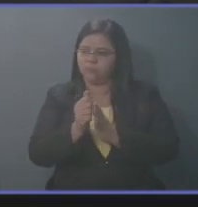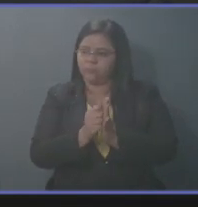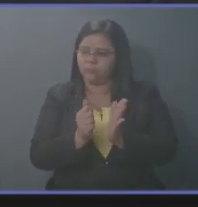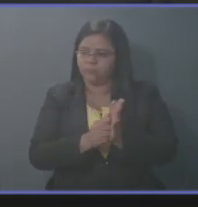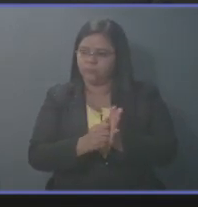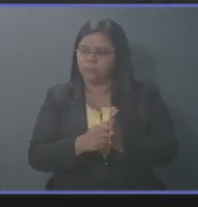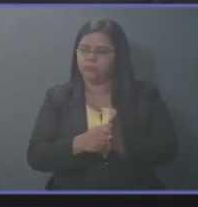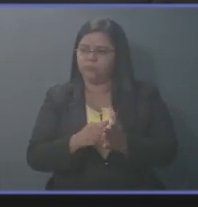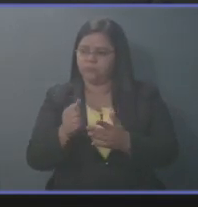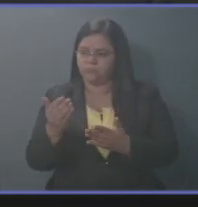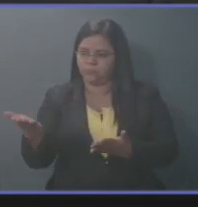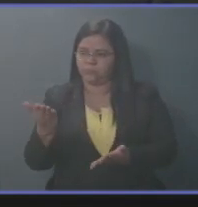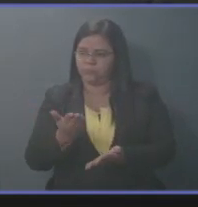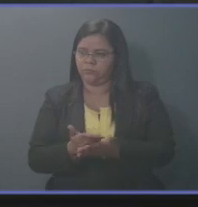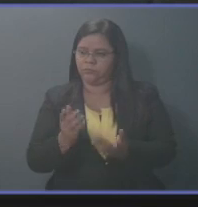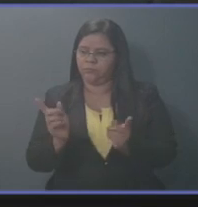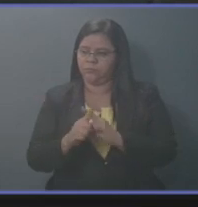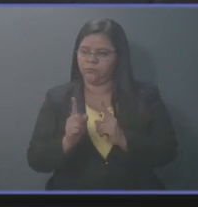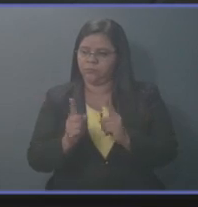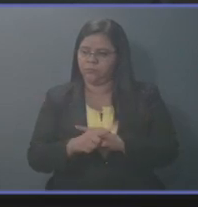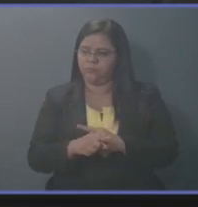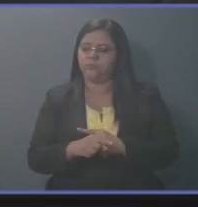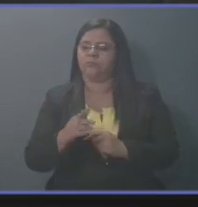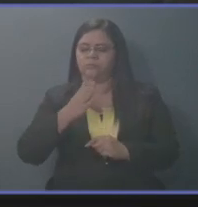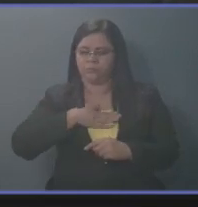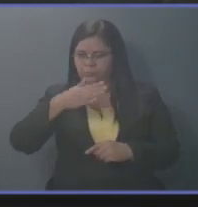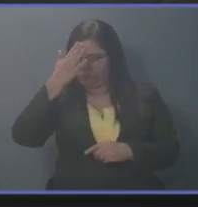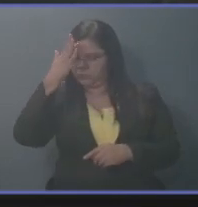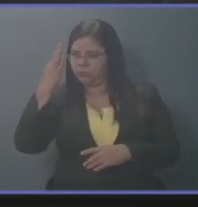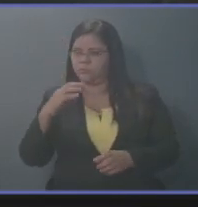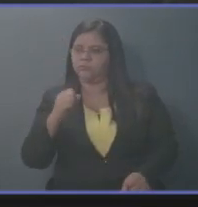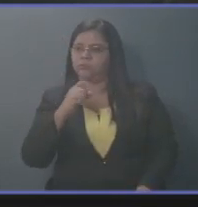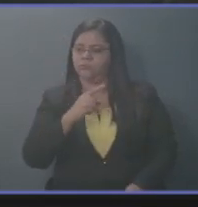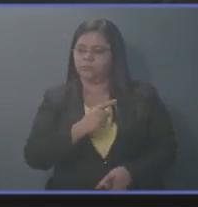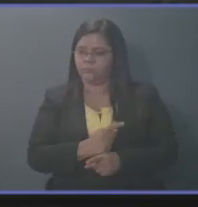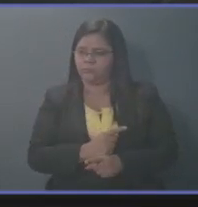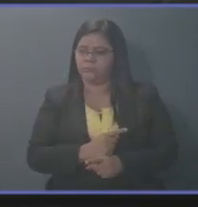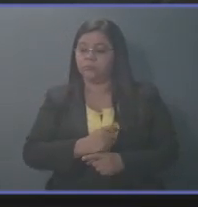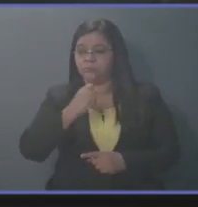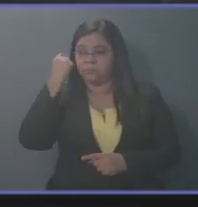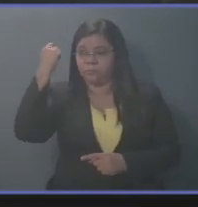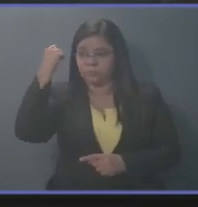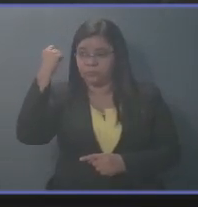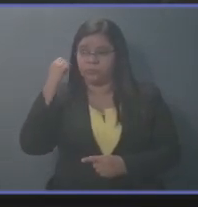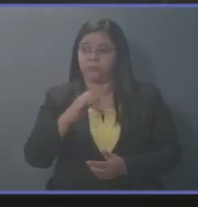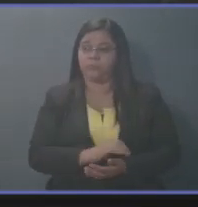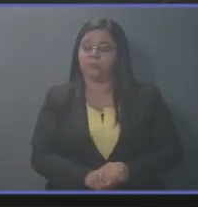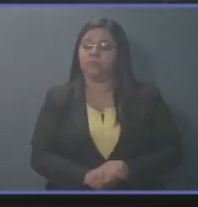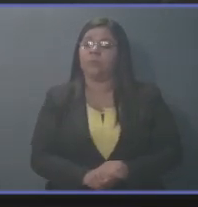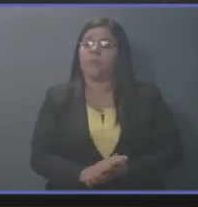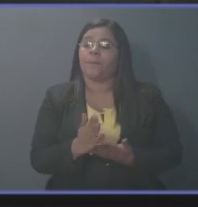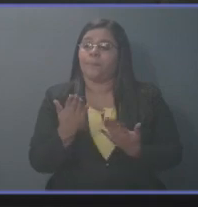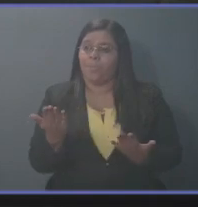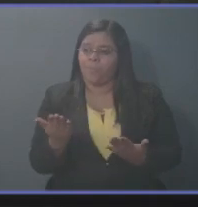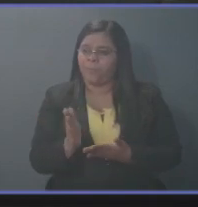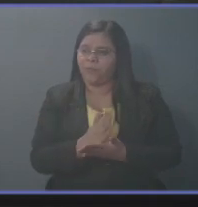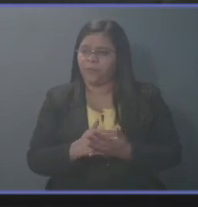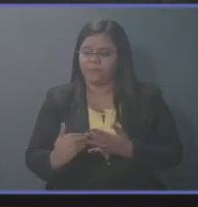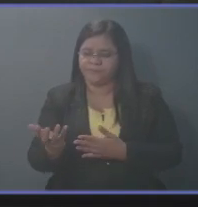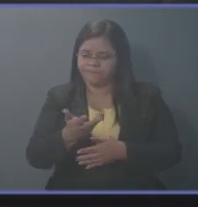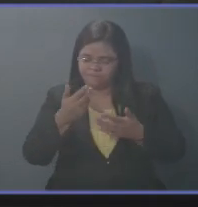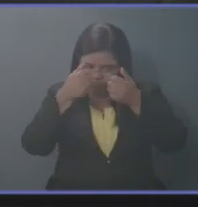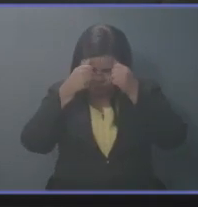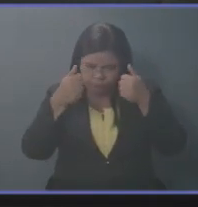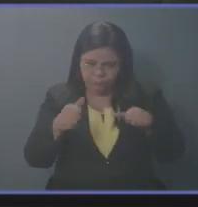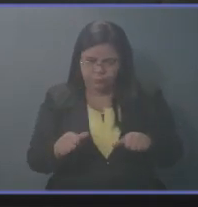artículo, tienen que hacer sus propuestas de modificación, y creo que es correcto e importante que así sea, para que salga algo de consenso,